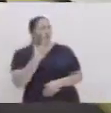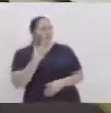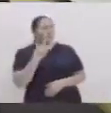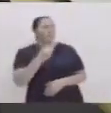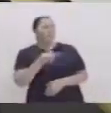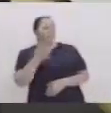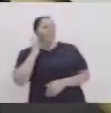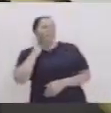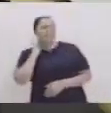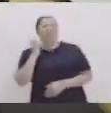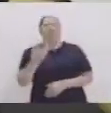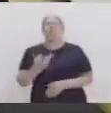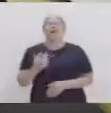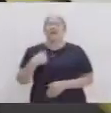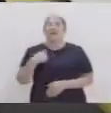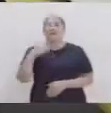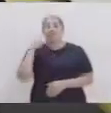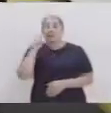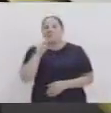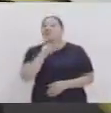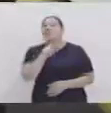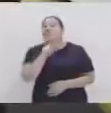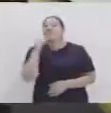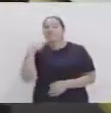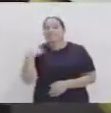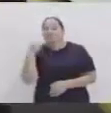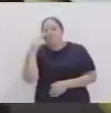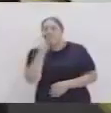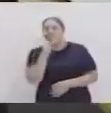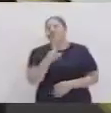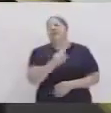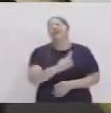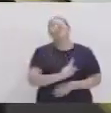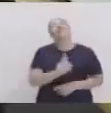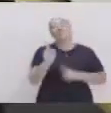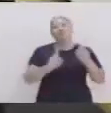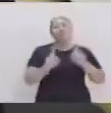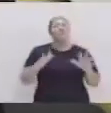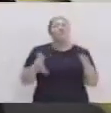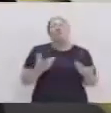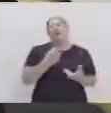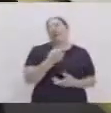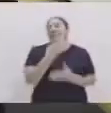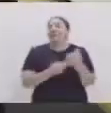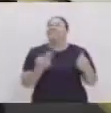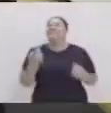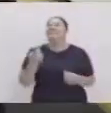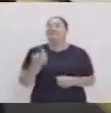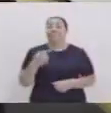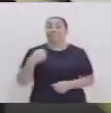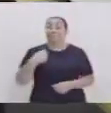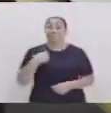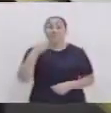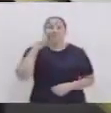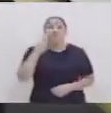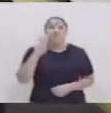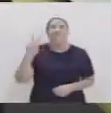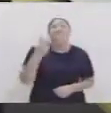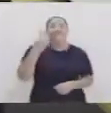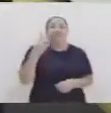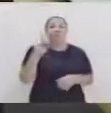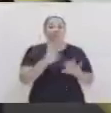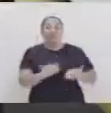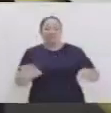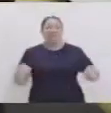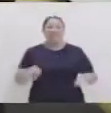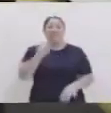sonó y al final sí encontré los 3 grisandos. A ver, ¿en cuál de las dos melodías de Ricardo Castillo fue? Lo encontré en el